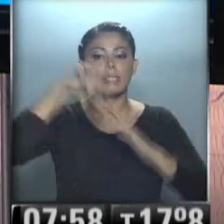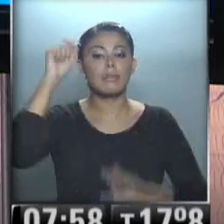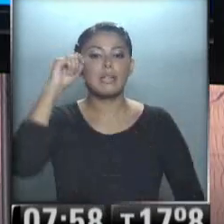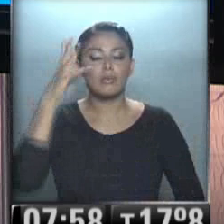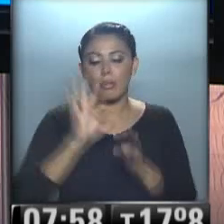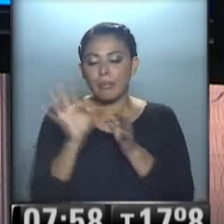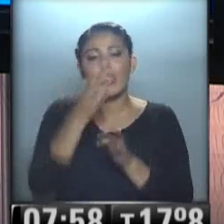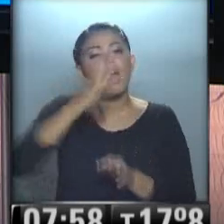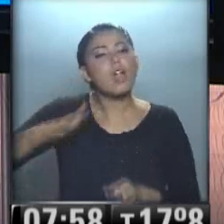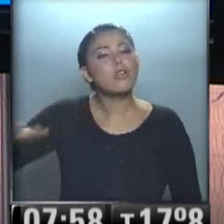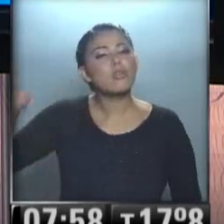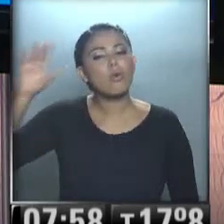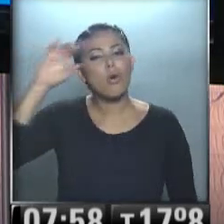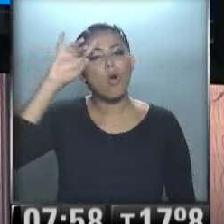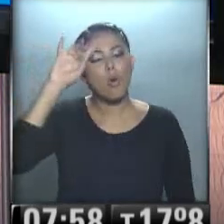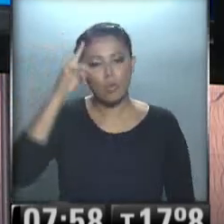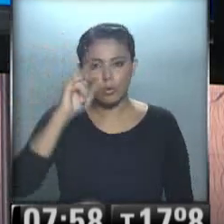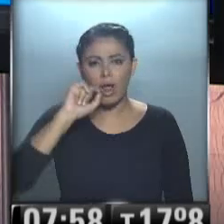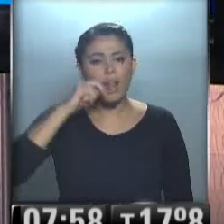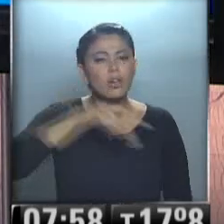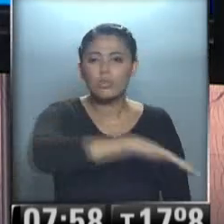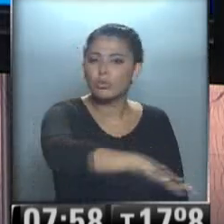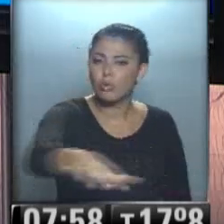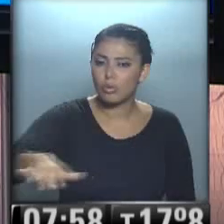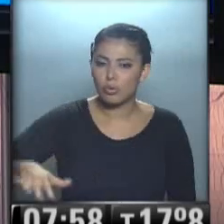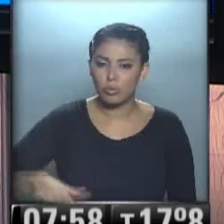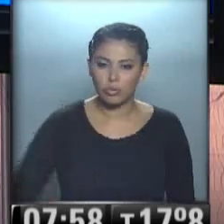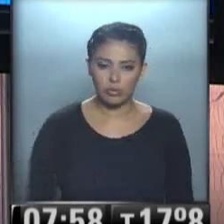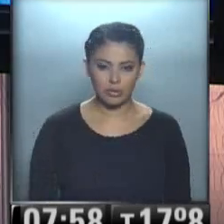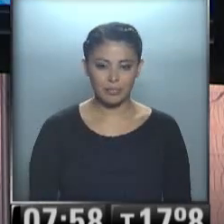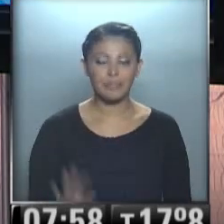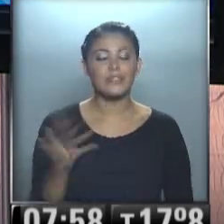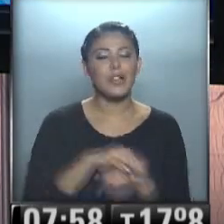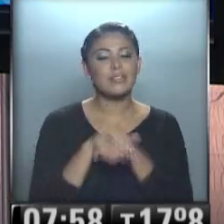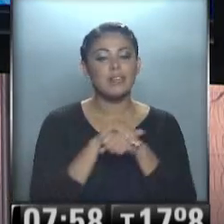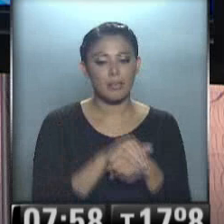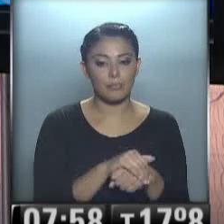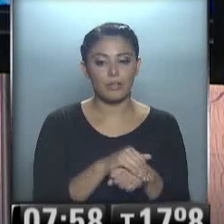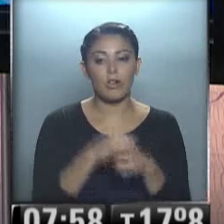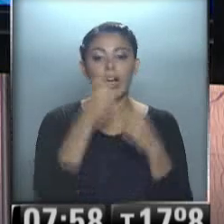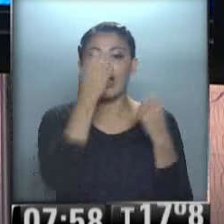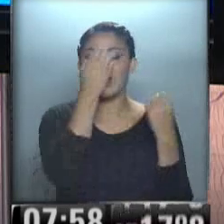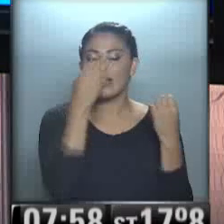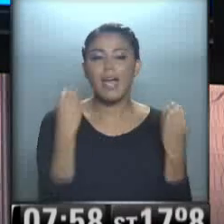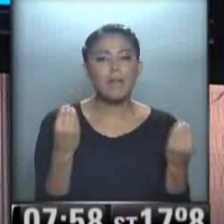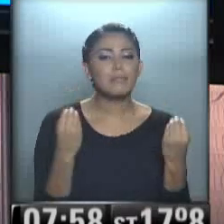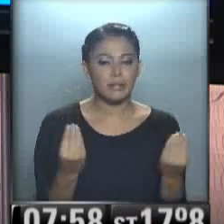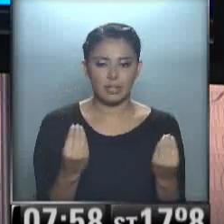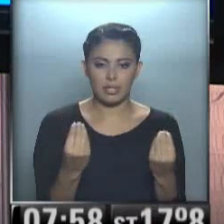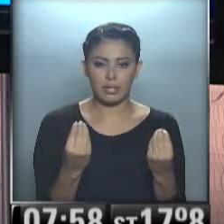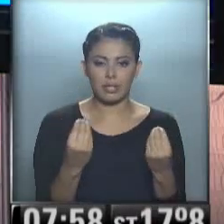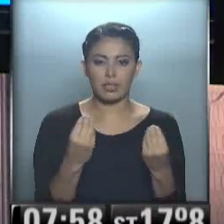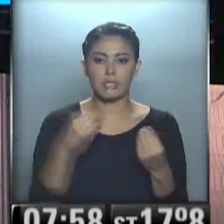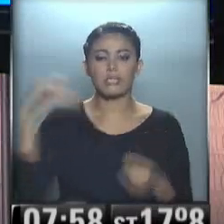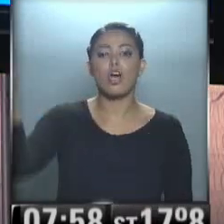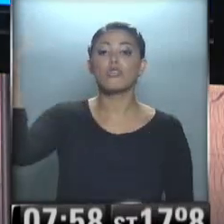río Uruguay. Qué cantidad de paisajes maravillosos que hay. Queridísimos amigos, ¿qué pasa con la cantidad de luz